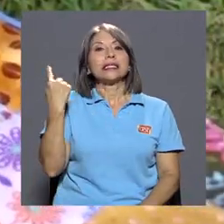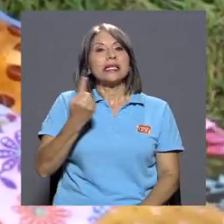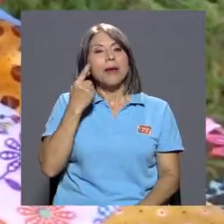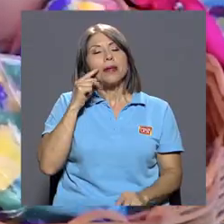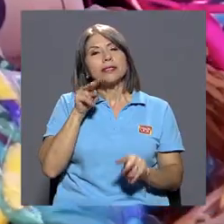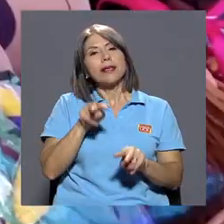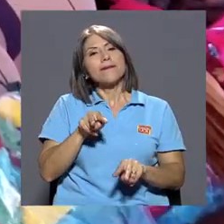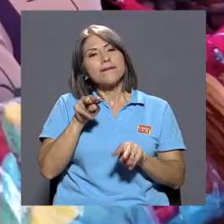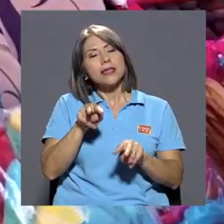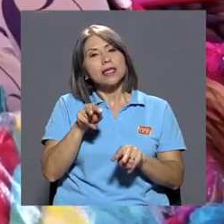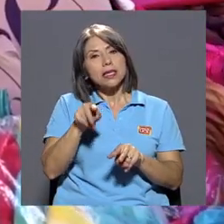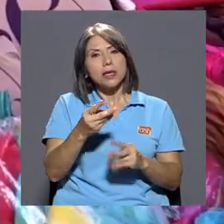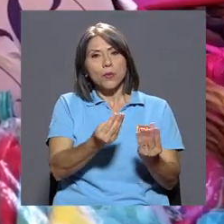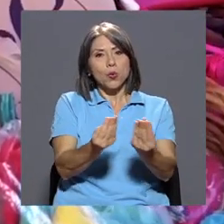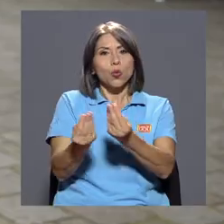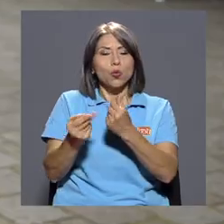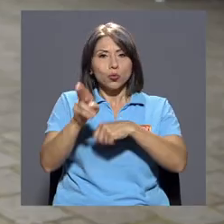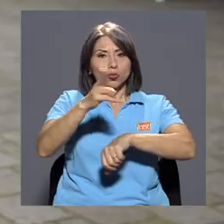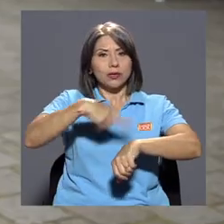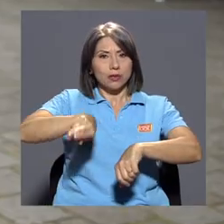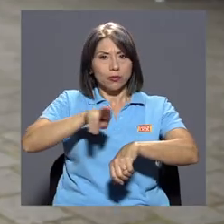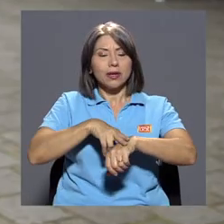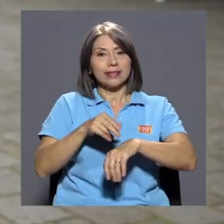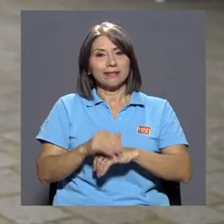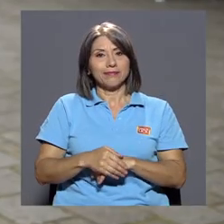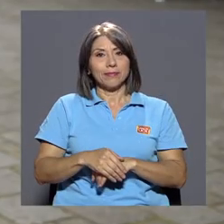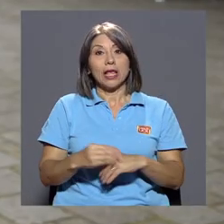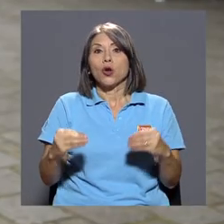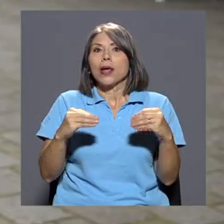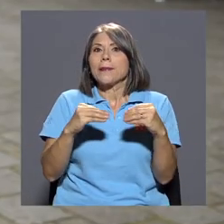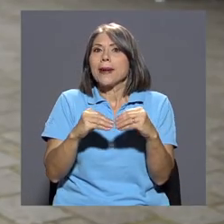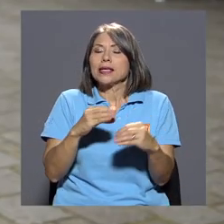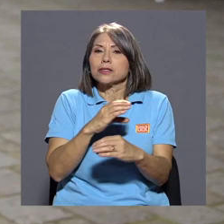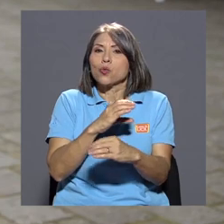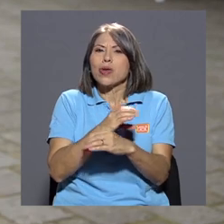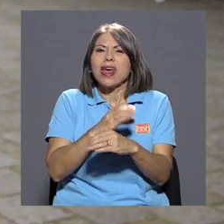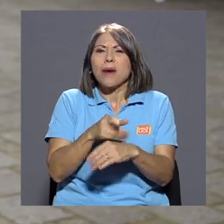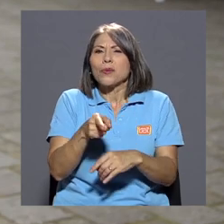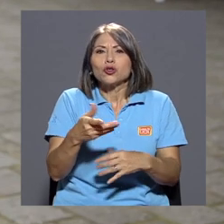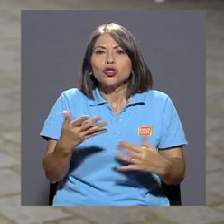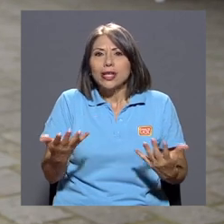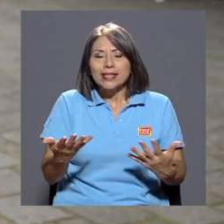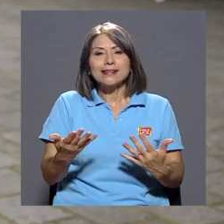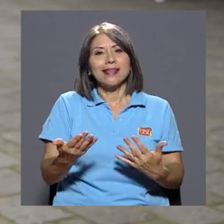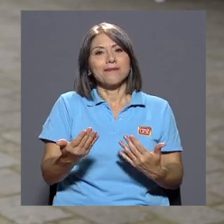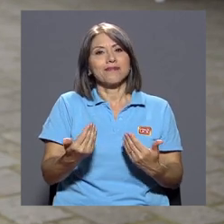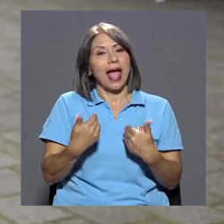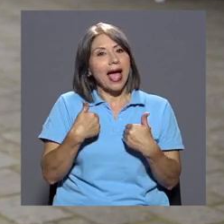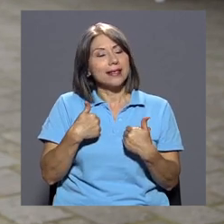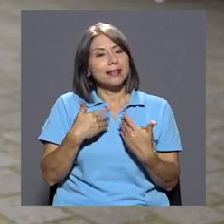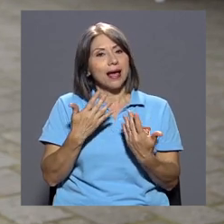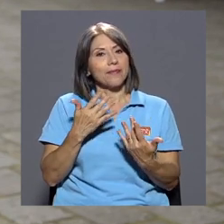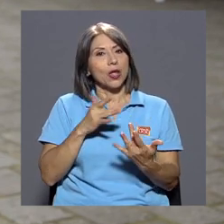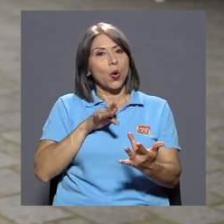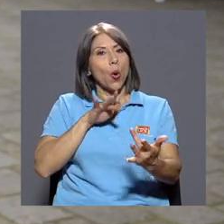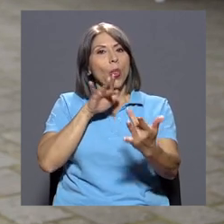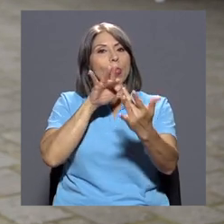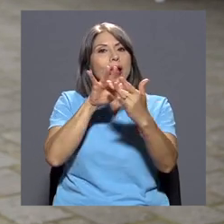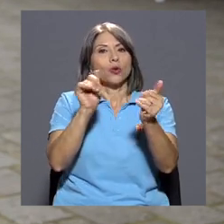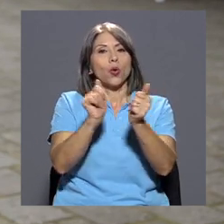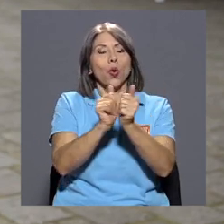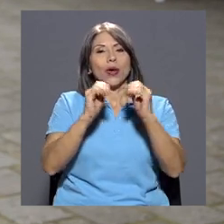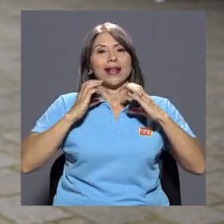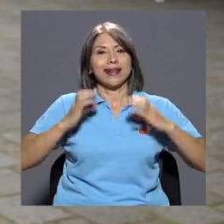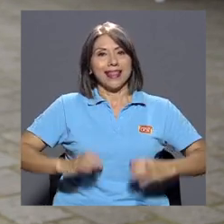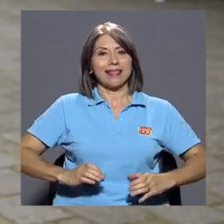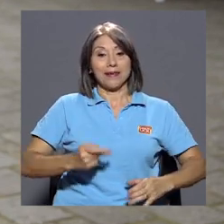vigila que sean productos naturales y lo que más cuidamos es que haya un contacto con el cliente, que